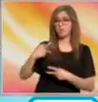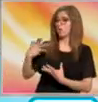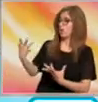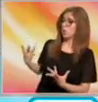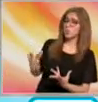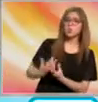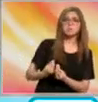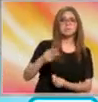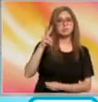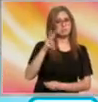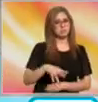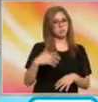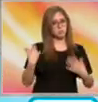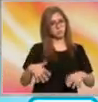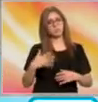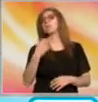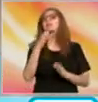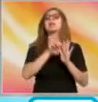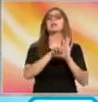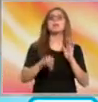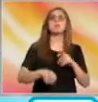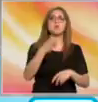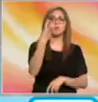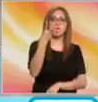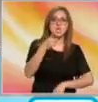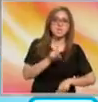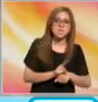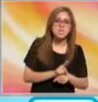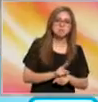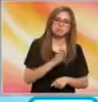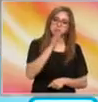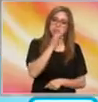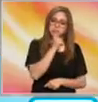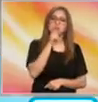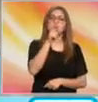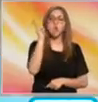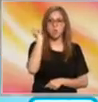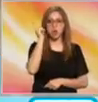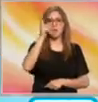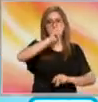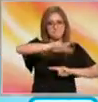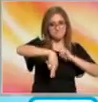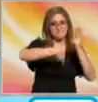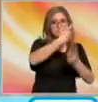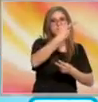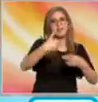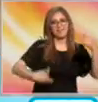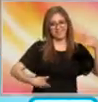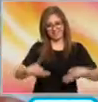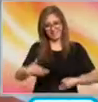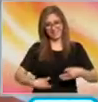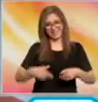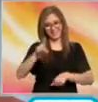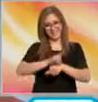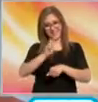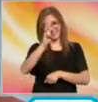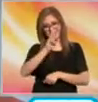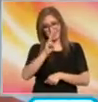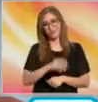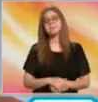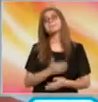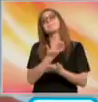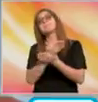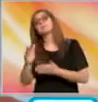Sí. Entonces, llevarlo 3 días está más. Entonces, vayan al teatro para que no sea tanta la odisea. Y luego tenemos en el Teatro